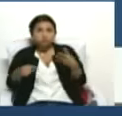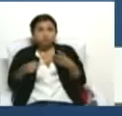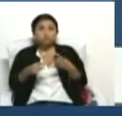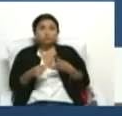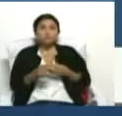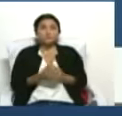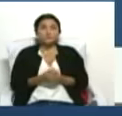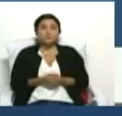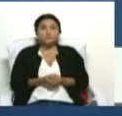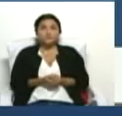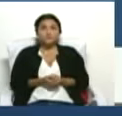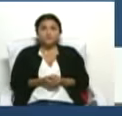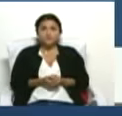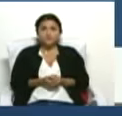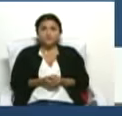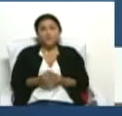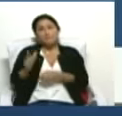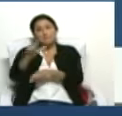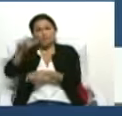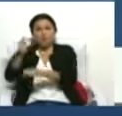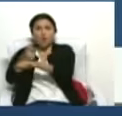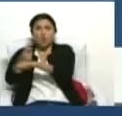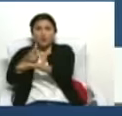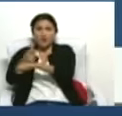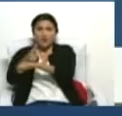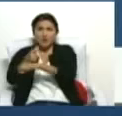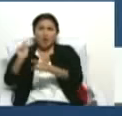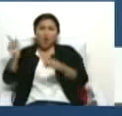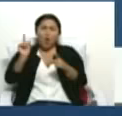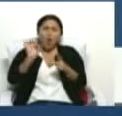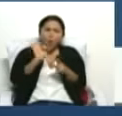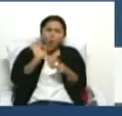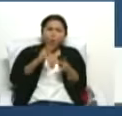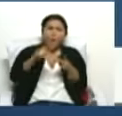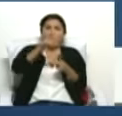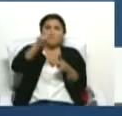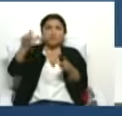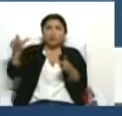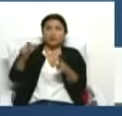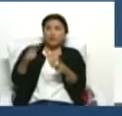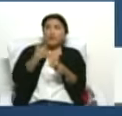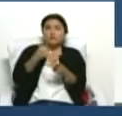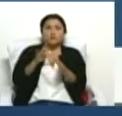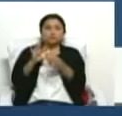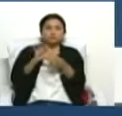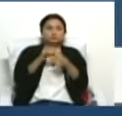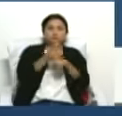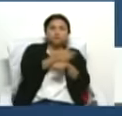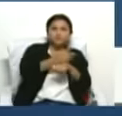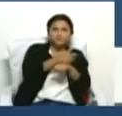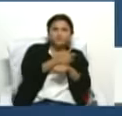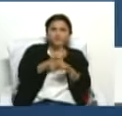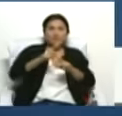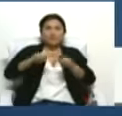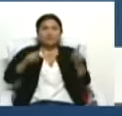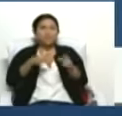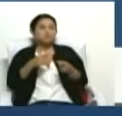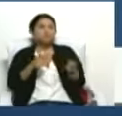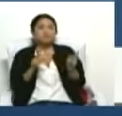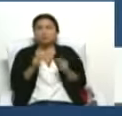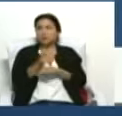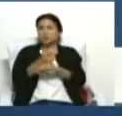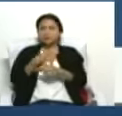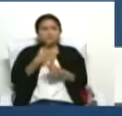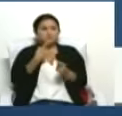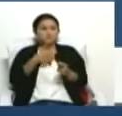libertad perpetrada por agentes del Estado o por personas que actúan con la quiesencia del Estado, seguida de la negativa de las autoridades